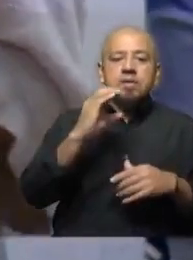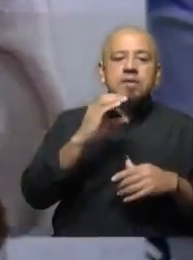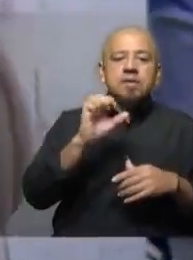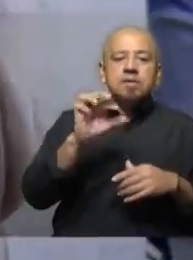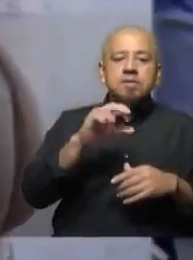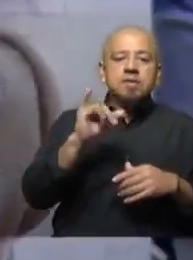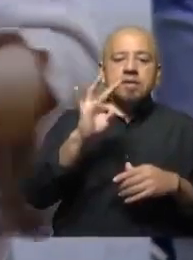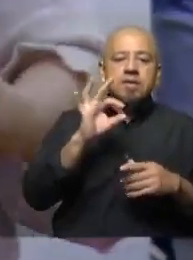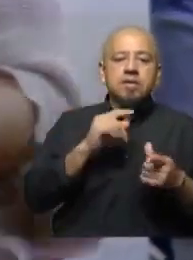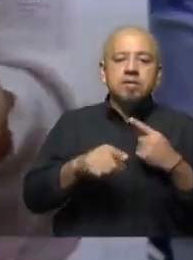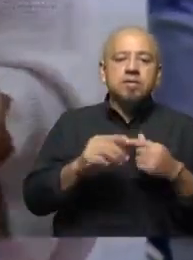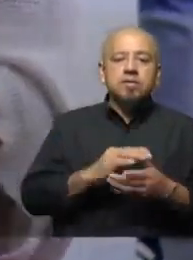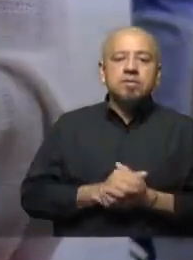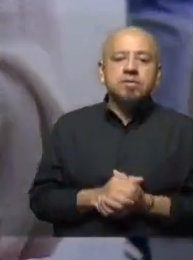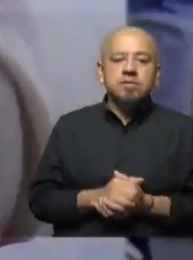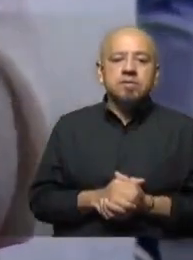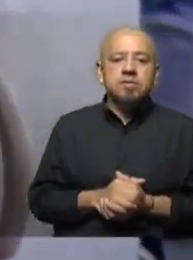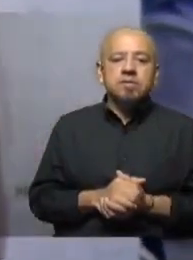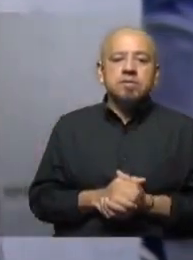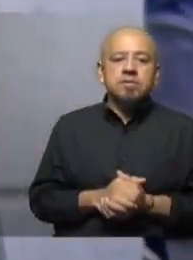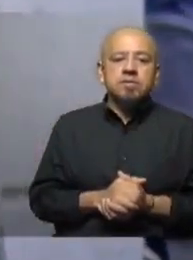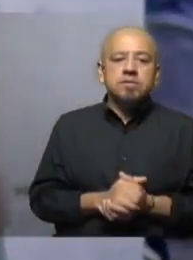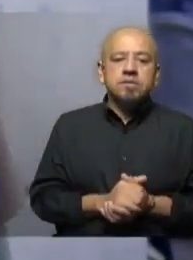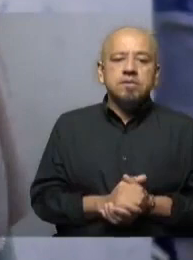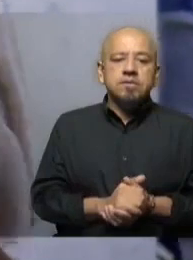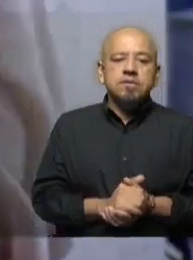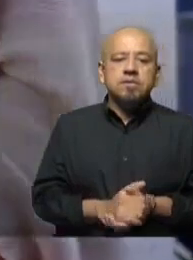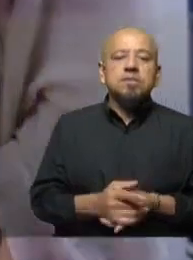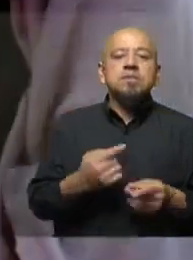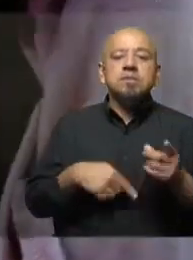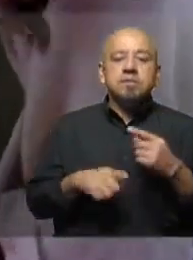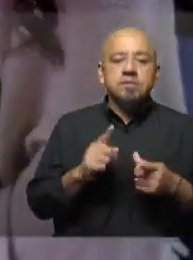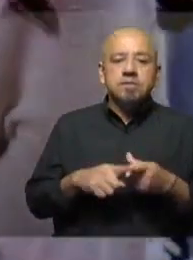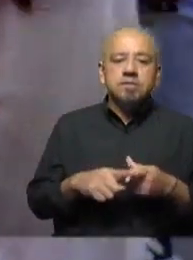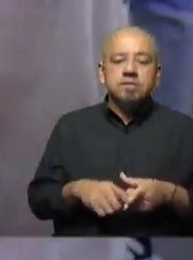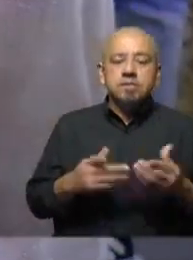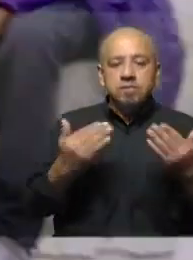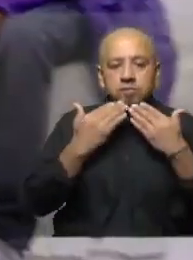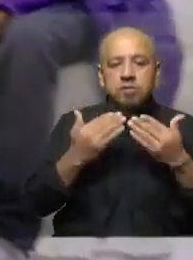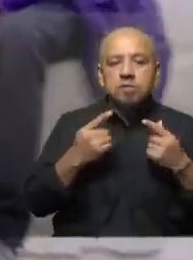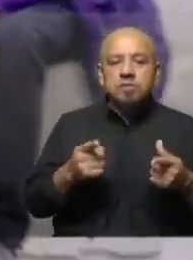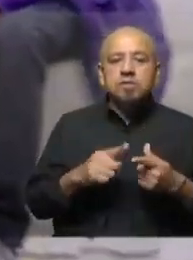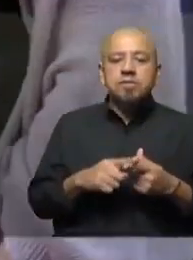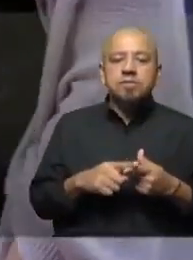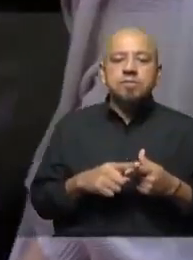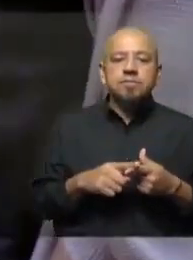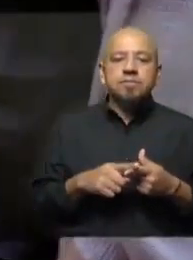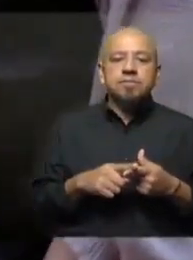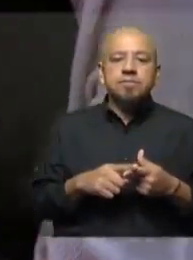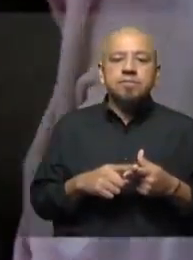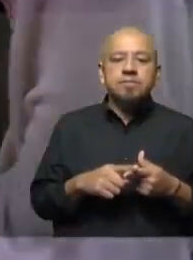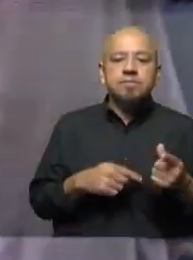el hermoso Teatro de Odeon. No vamos a esperar al público más. Un placer tenerlas. Gracias. Muchísimas muchas gracias. Gracias. Bueno, nosotros nos